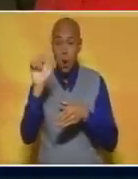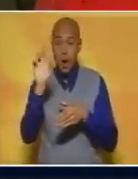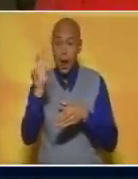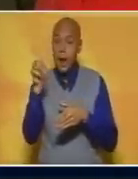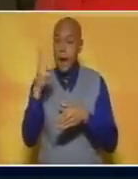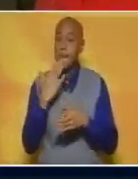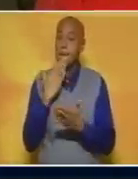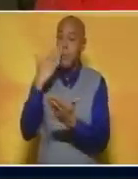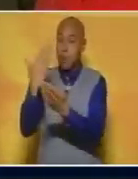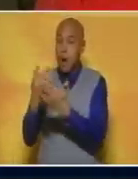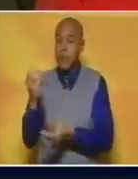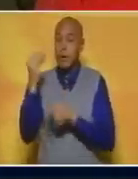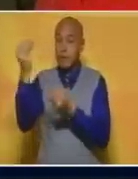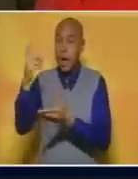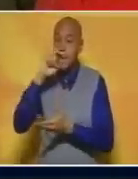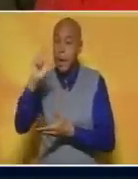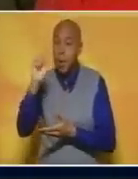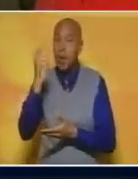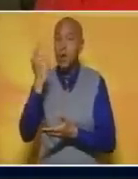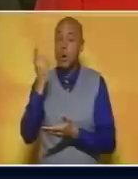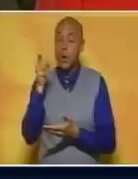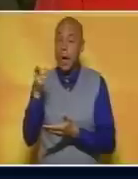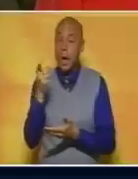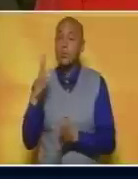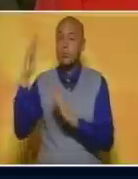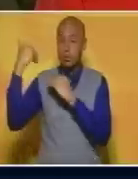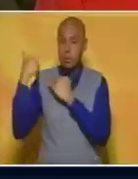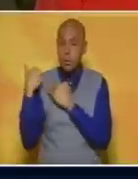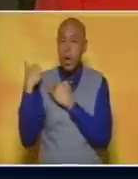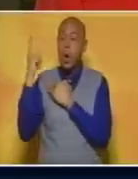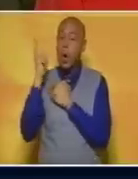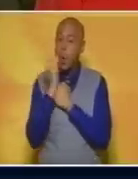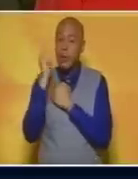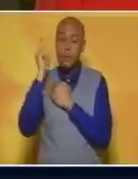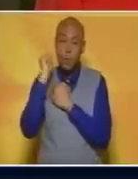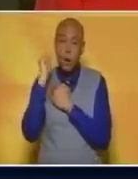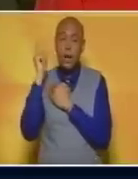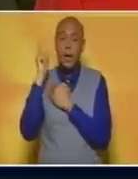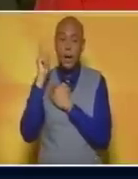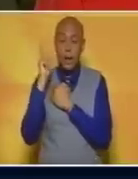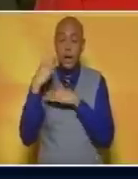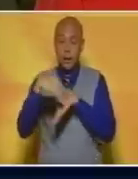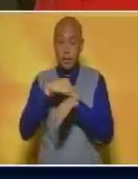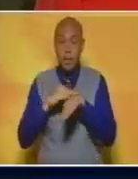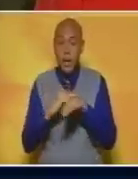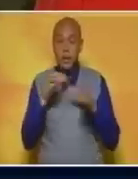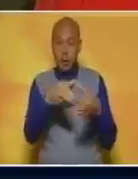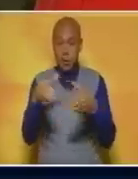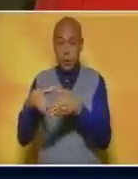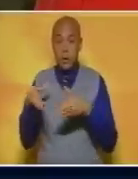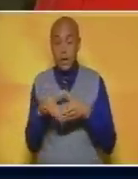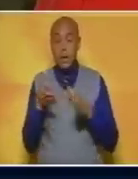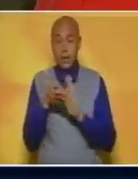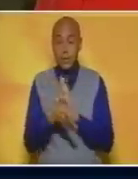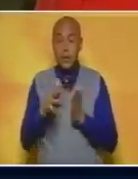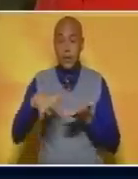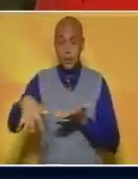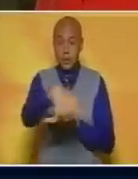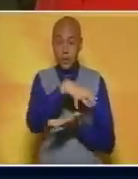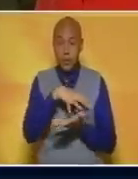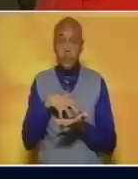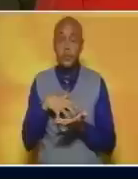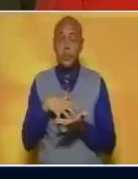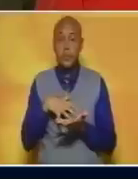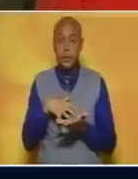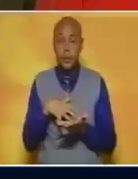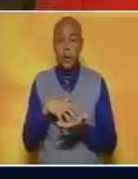presidente Nicolás Maduro Moro dar responsabilidad a los diferentes ministerios en las regiones